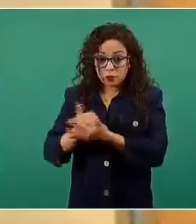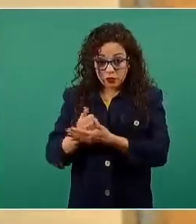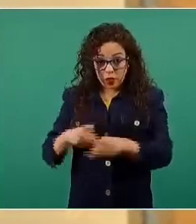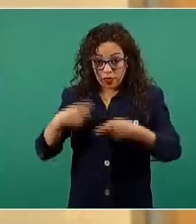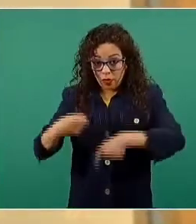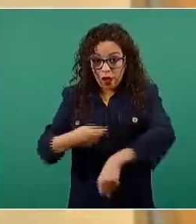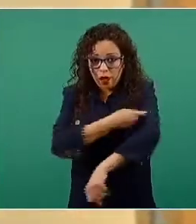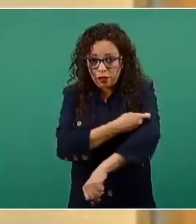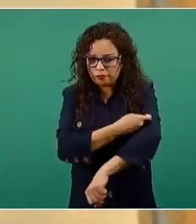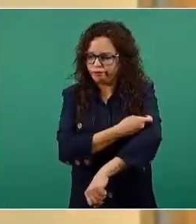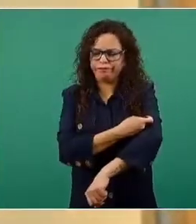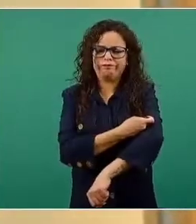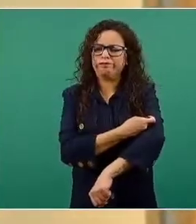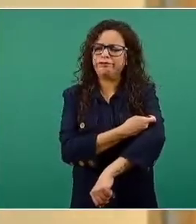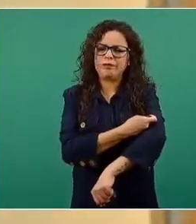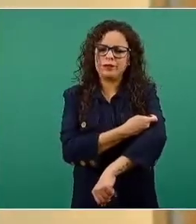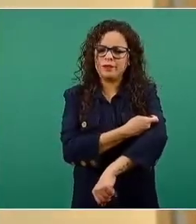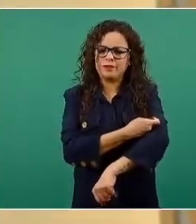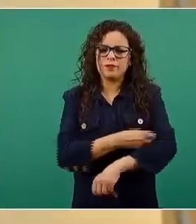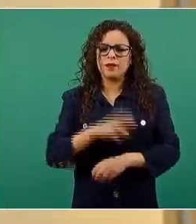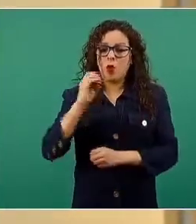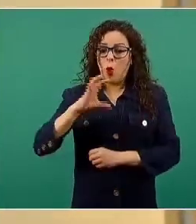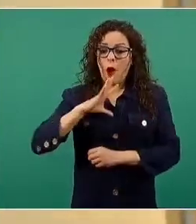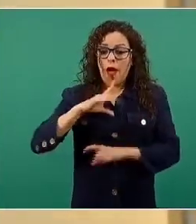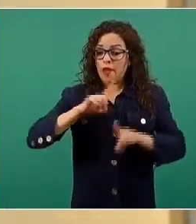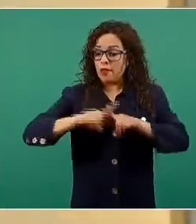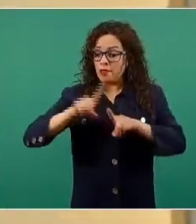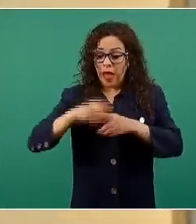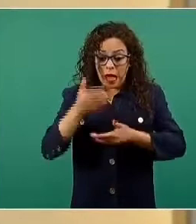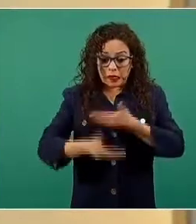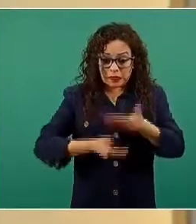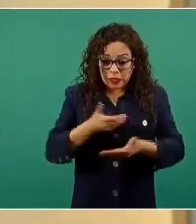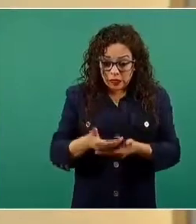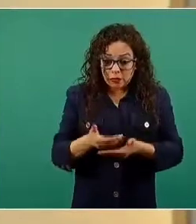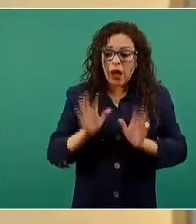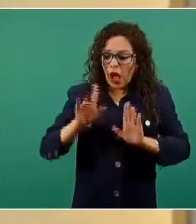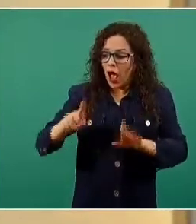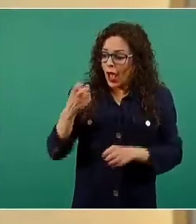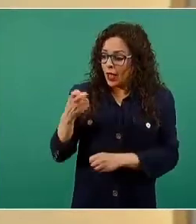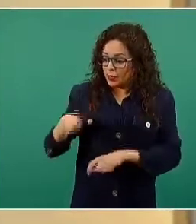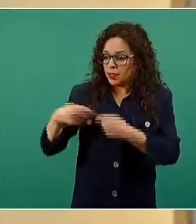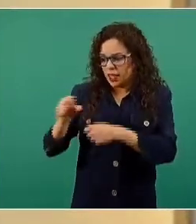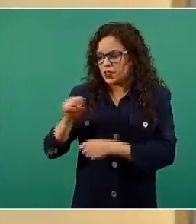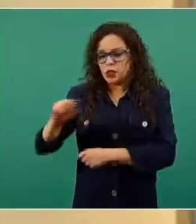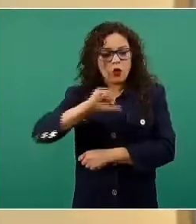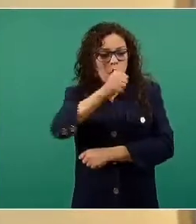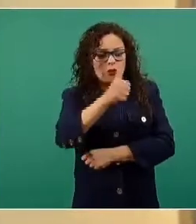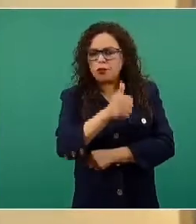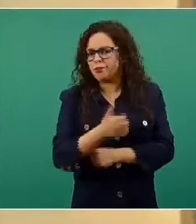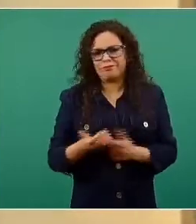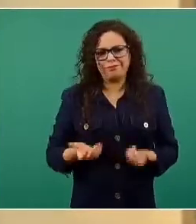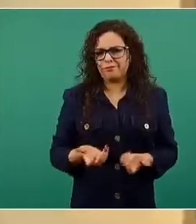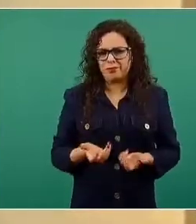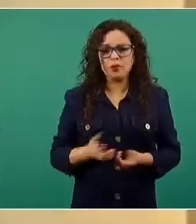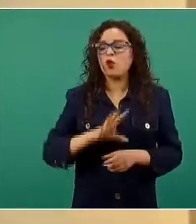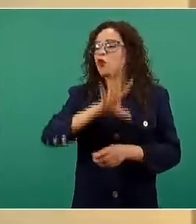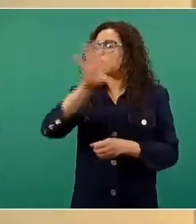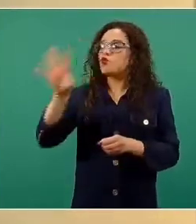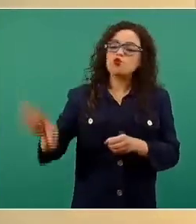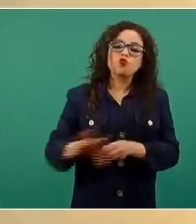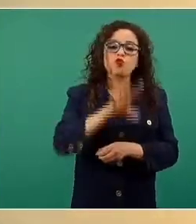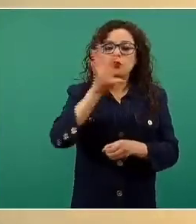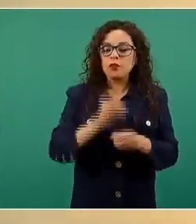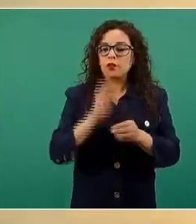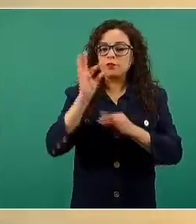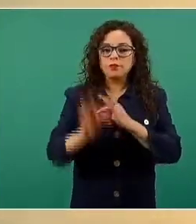tienen acceso a múltiples servicios. Nos interesa que nadie se quede atrás, que nadie se quede al lado, y por